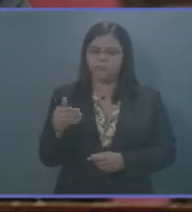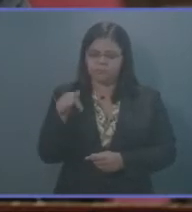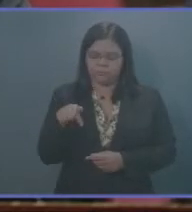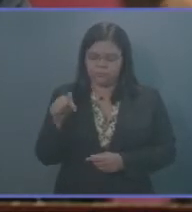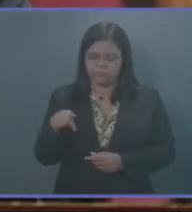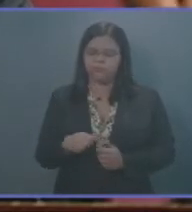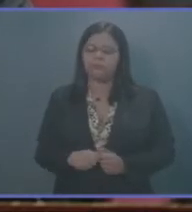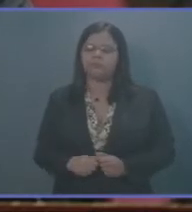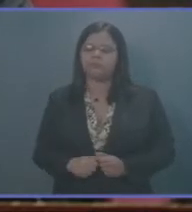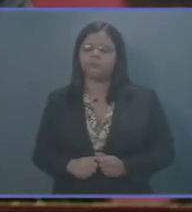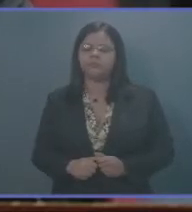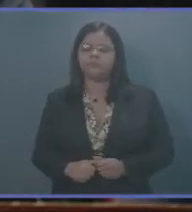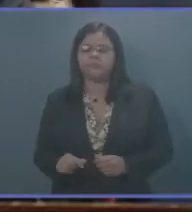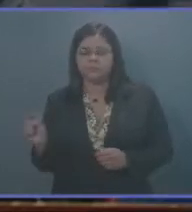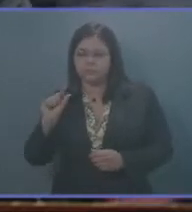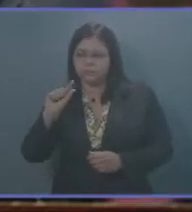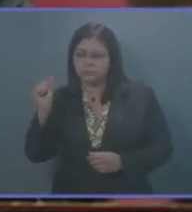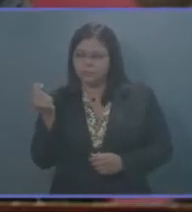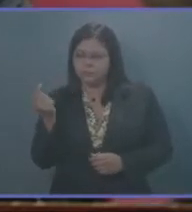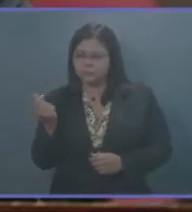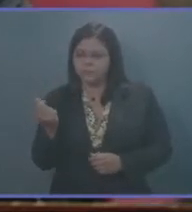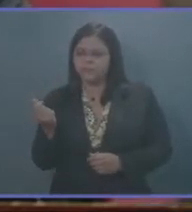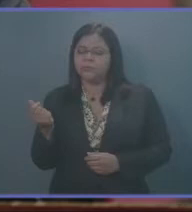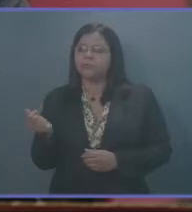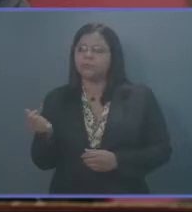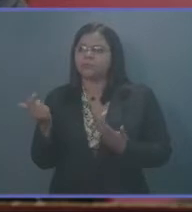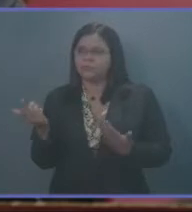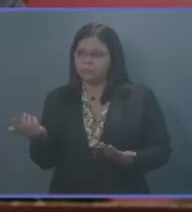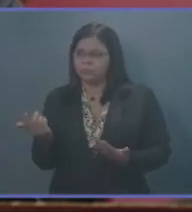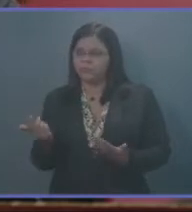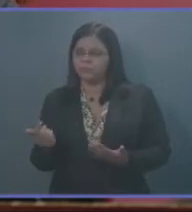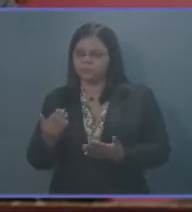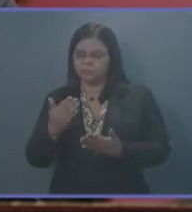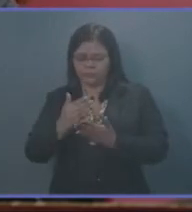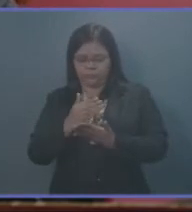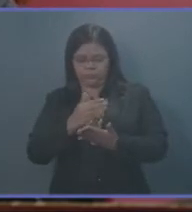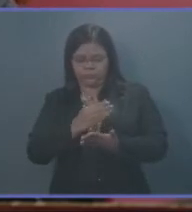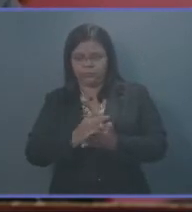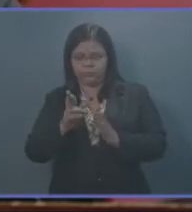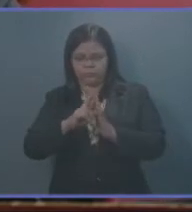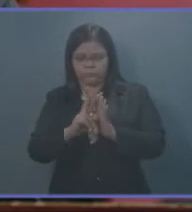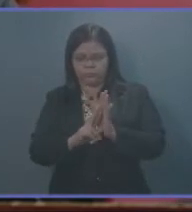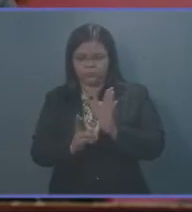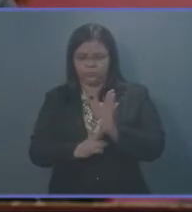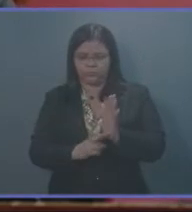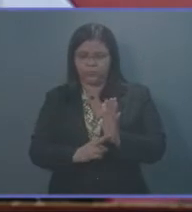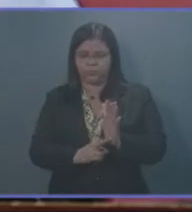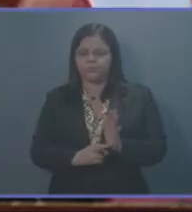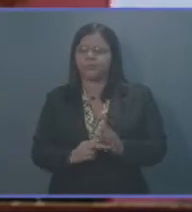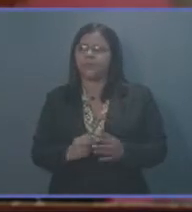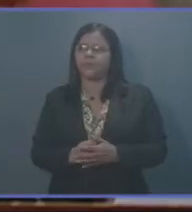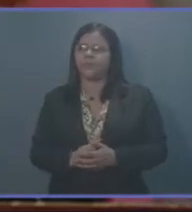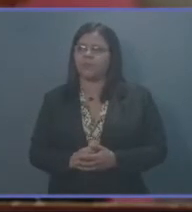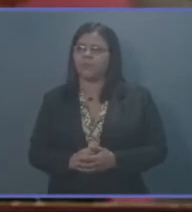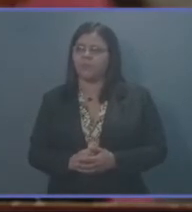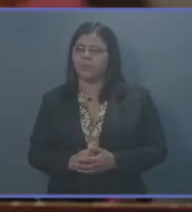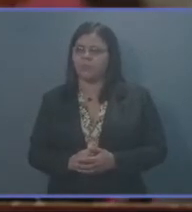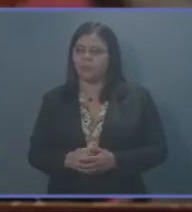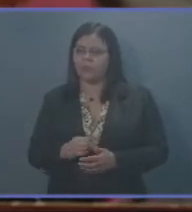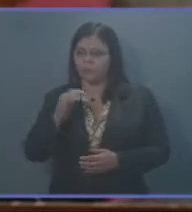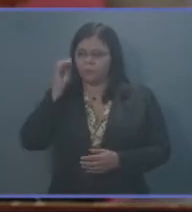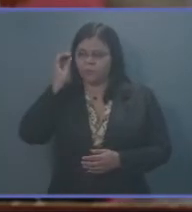Inclusivo 2, préstamo que estará sujeto a las siguientes condiciones y estipulaciones.